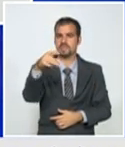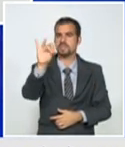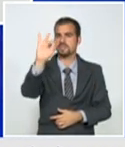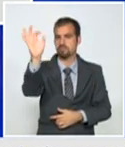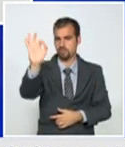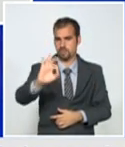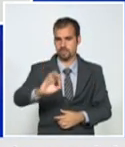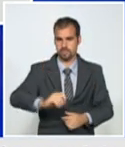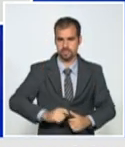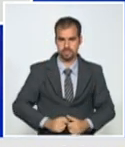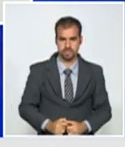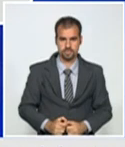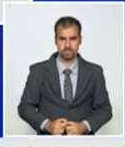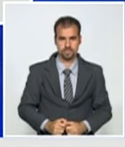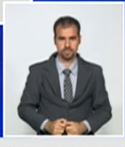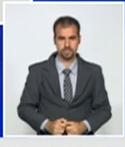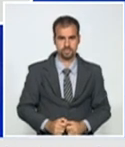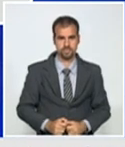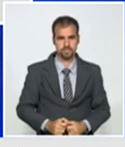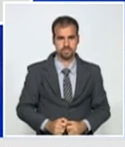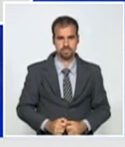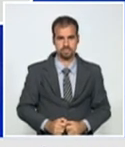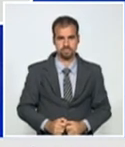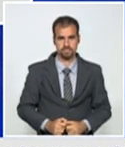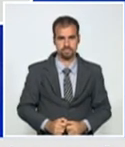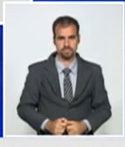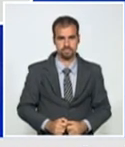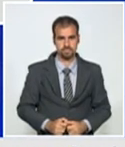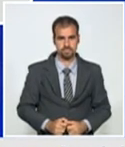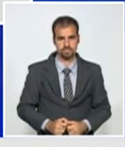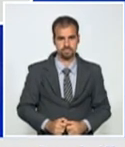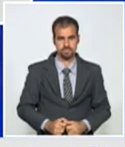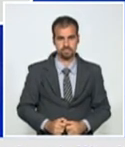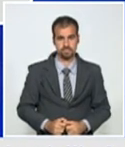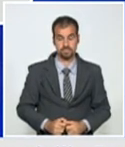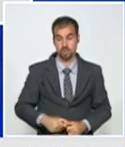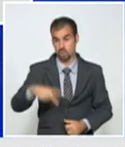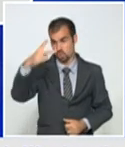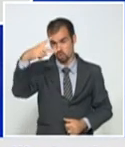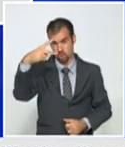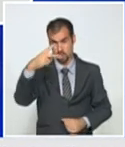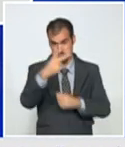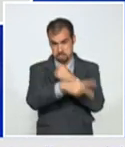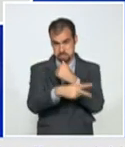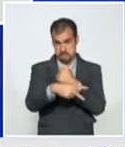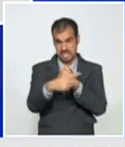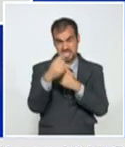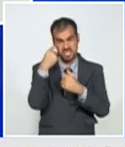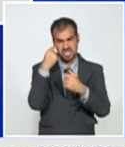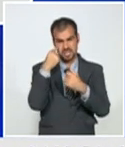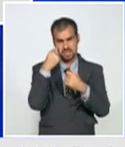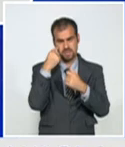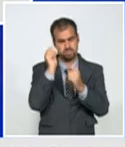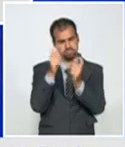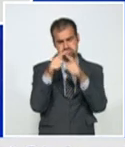14,7%, pues fallecen en estos dos países prácticamente